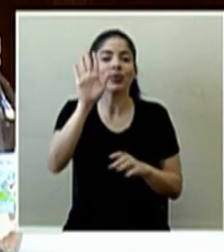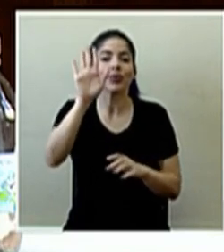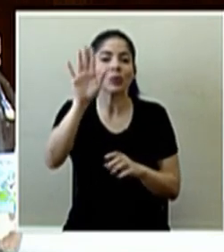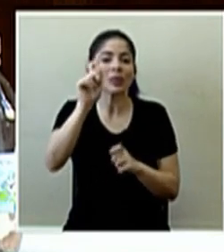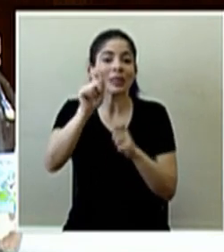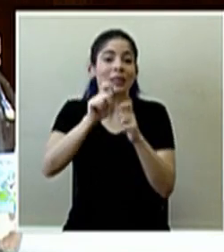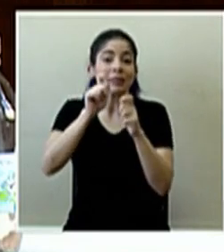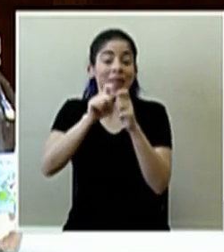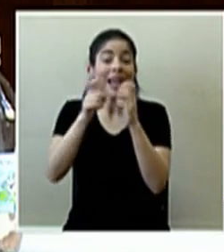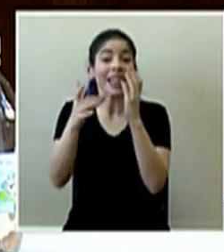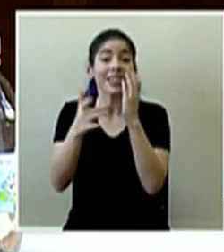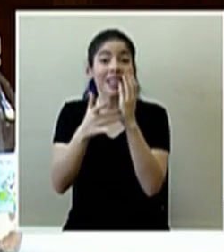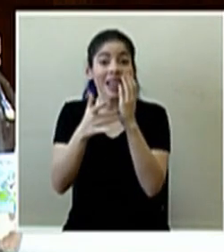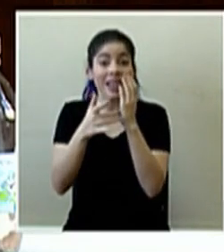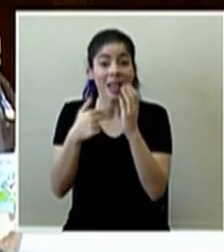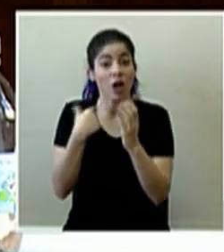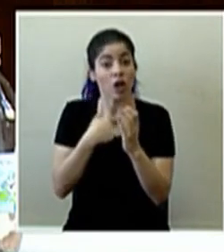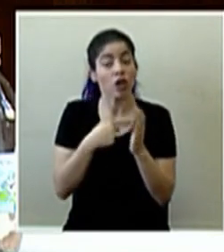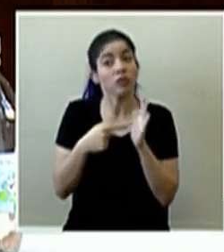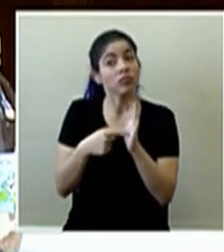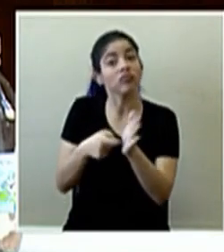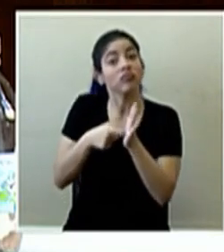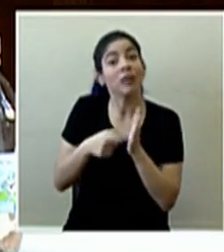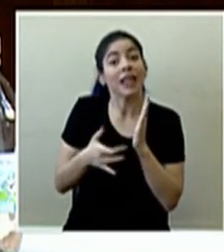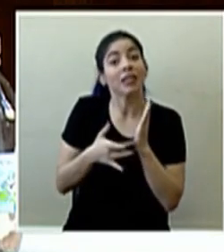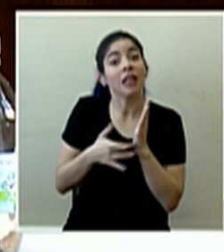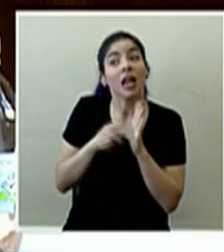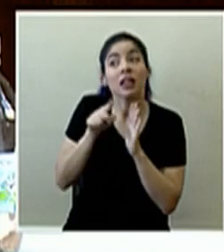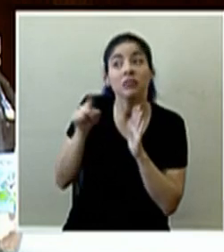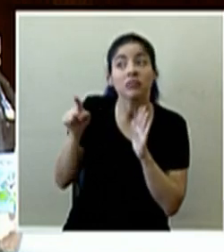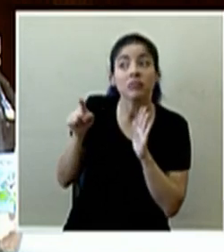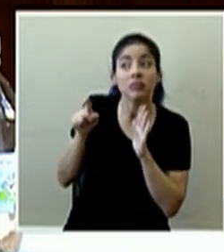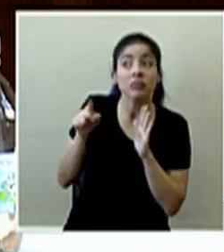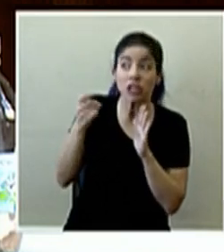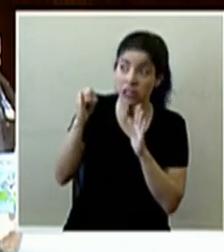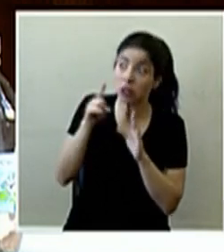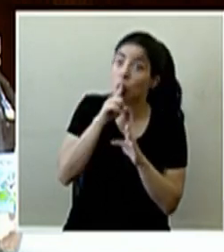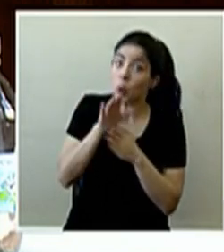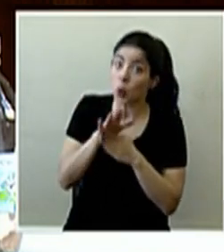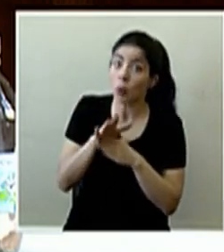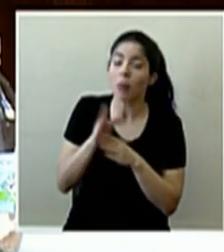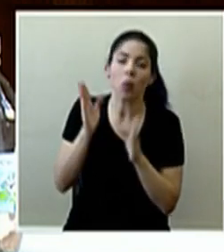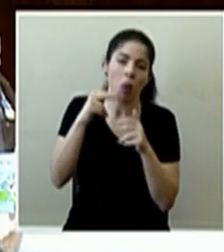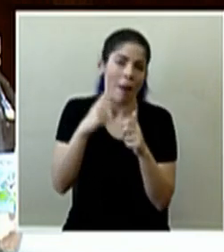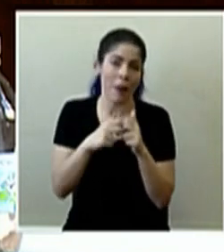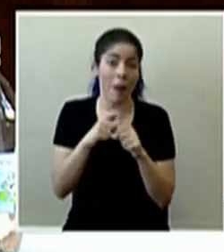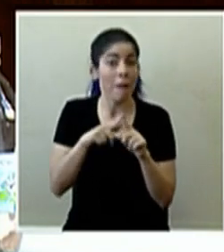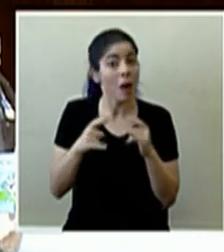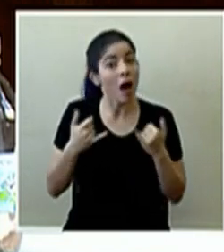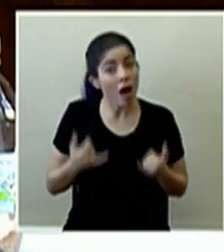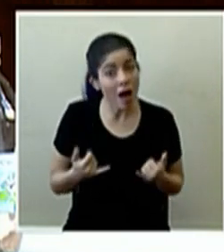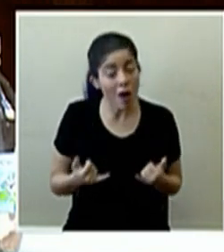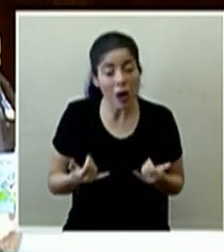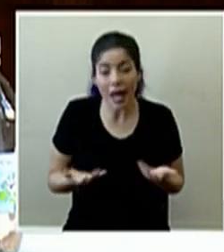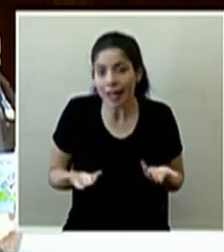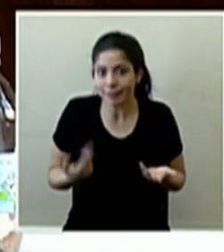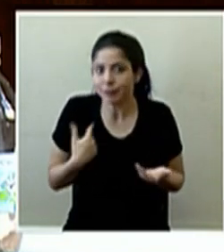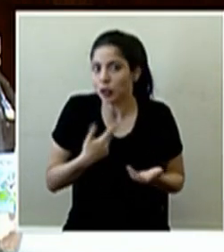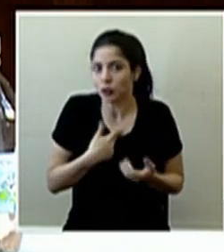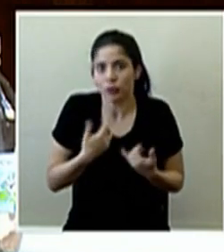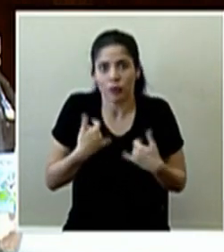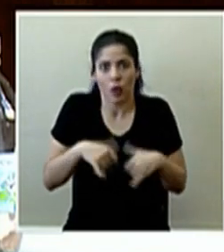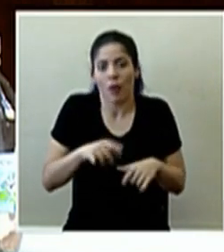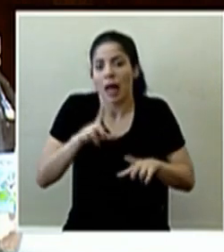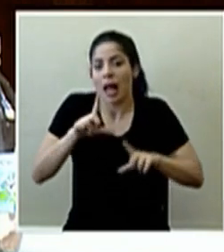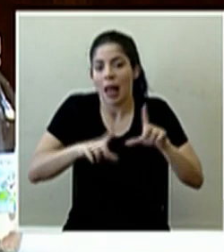especificaciones técnicas que nosotros estamos poniendo sobre la mesa, pues no hay ningún problema. Por ahora estamos haciendo todas las